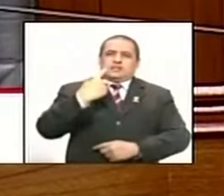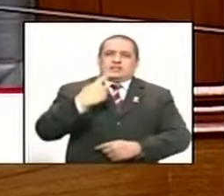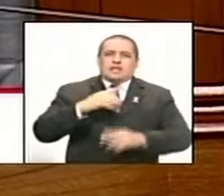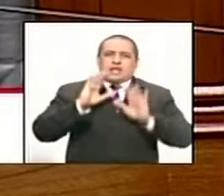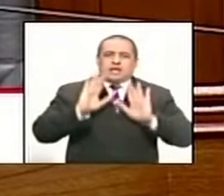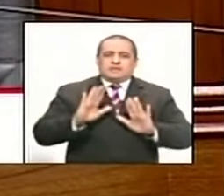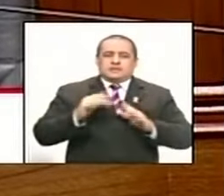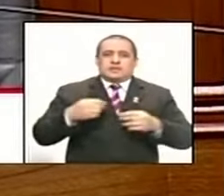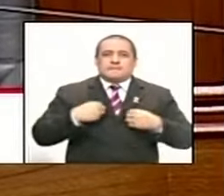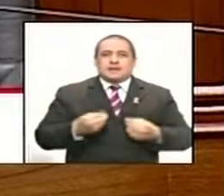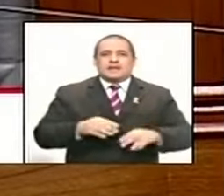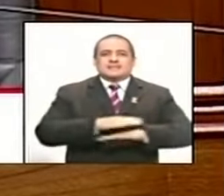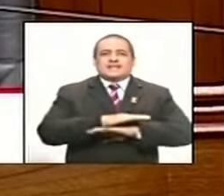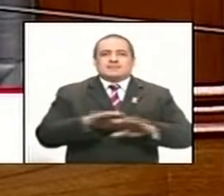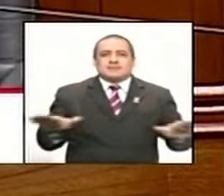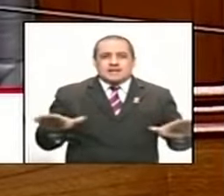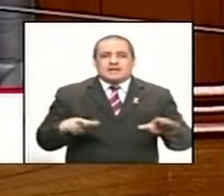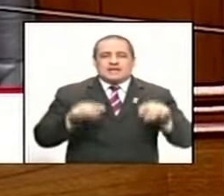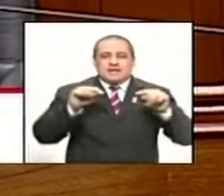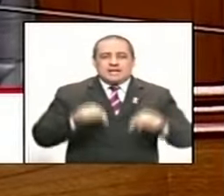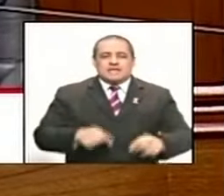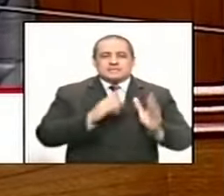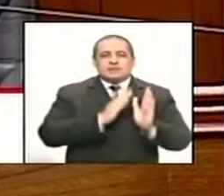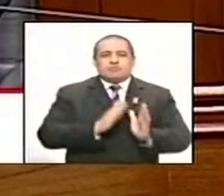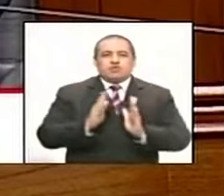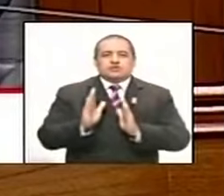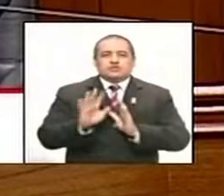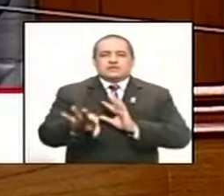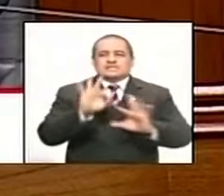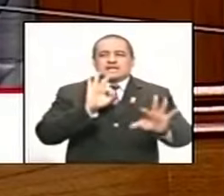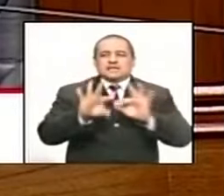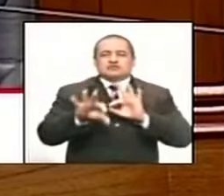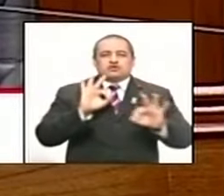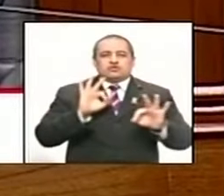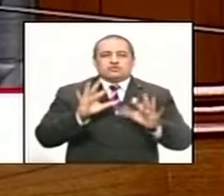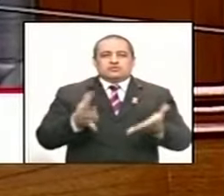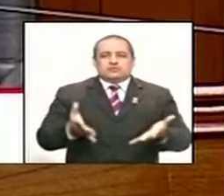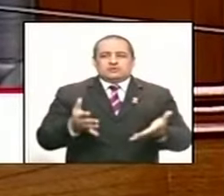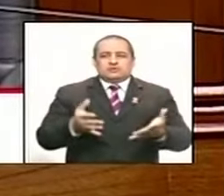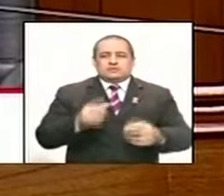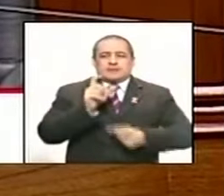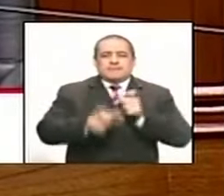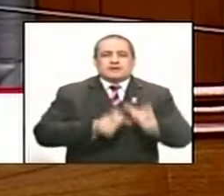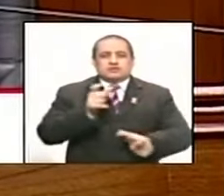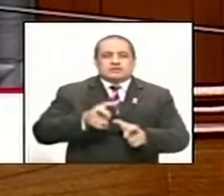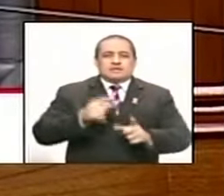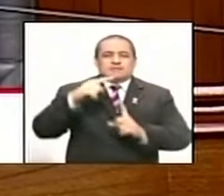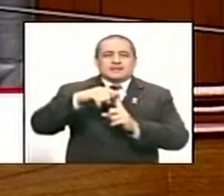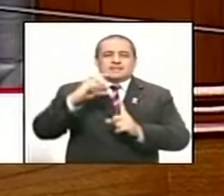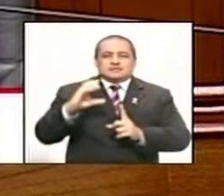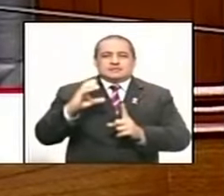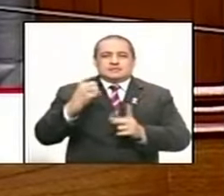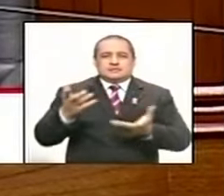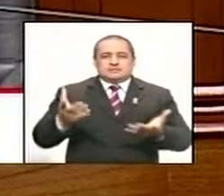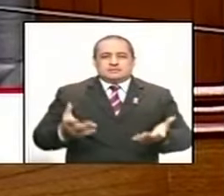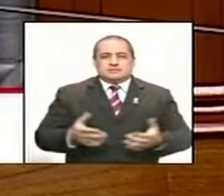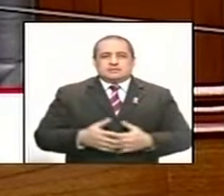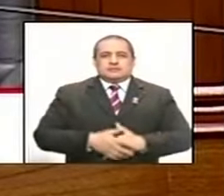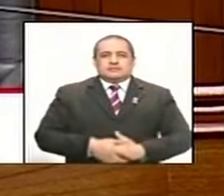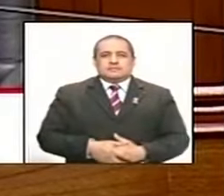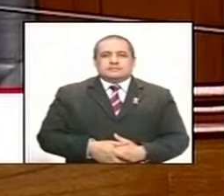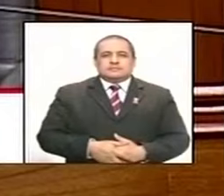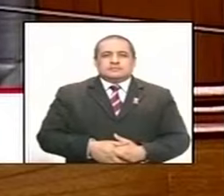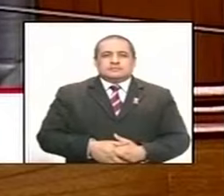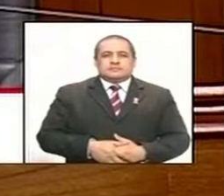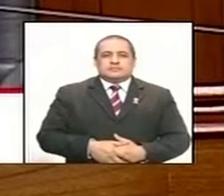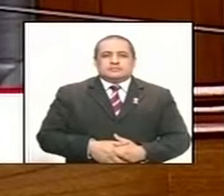para poder concluir este proceso de selección de candidatos al Tribunal Constitucional.